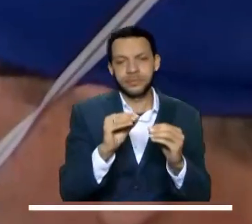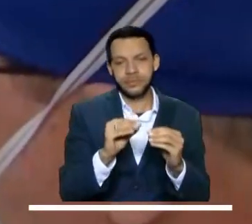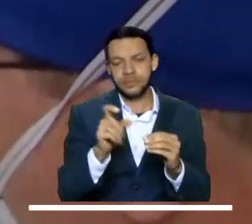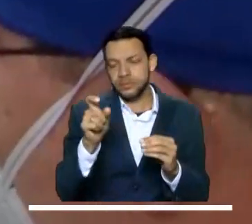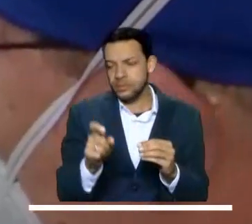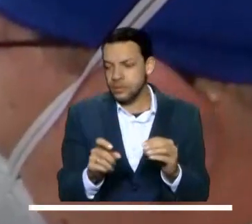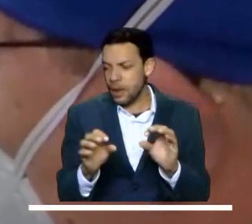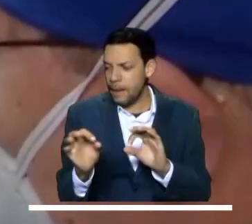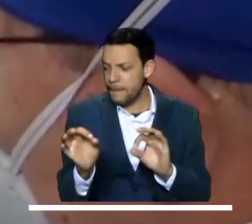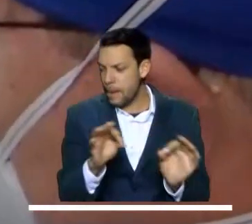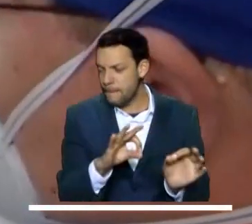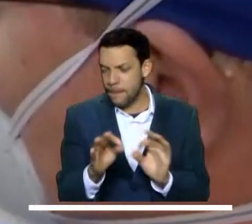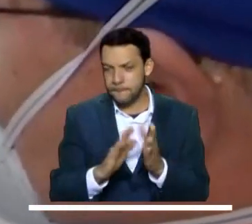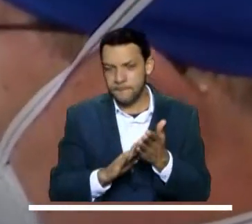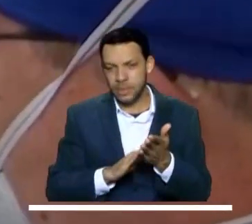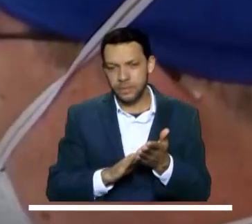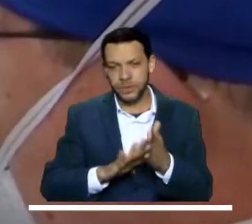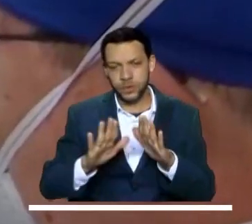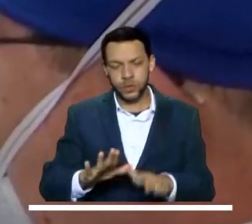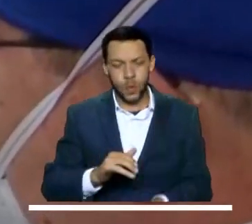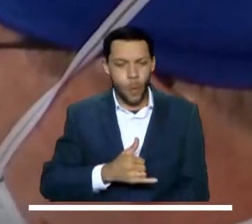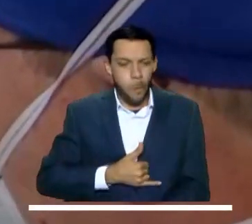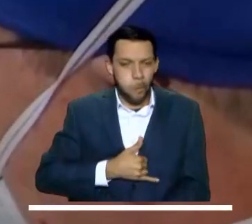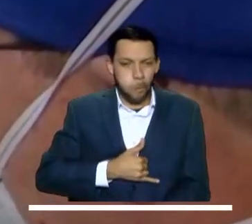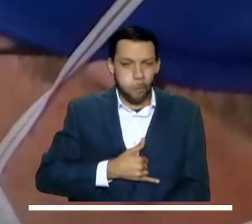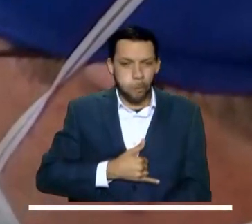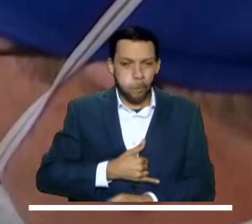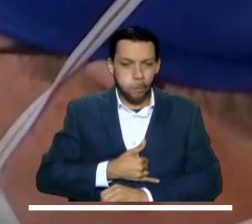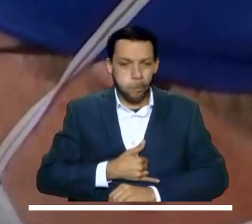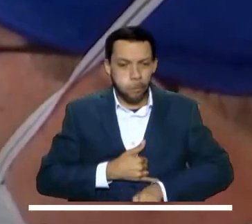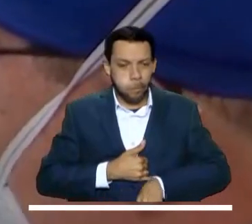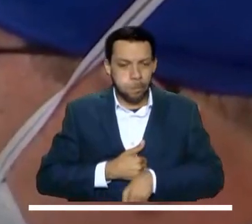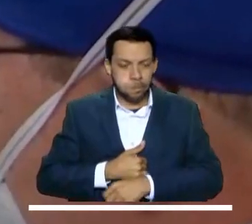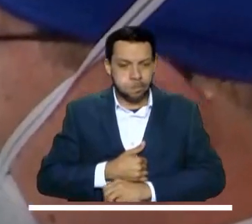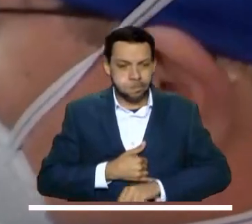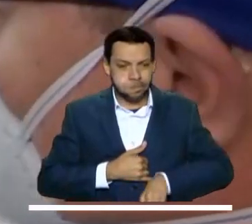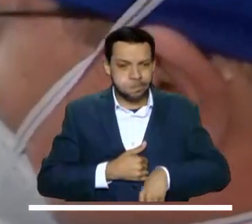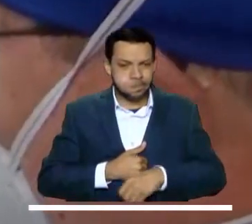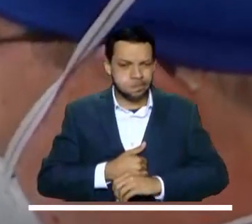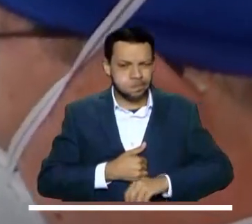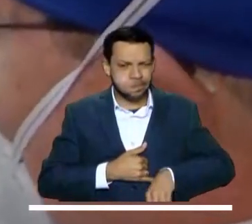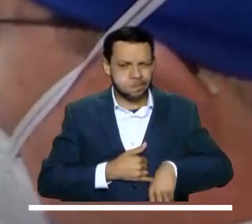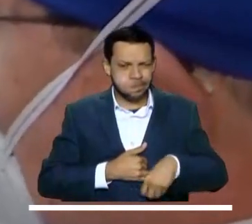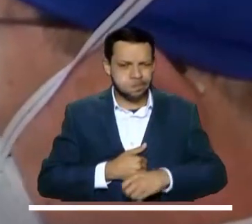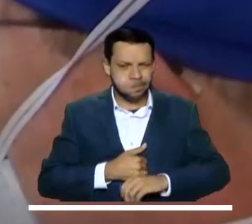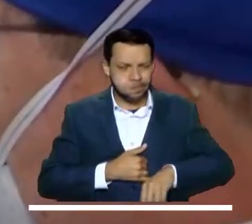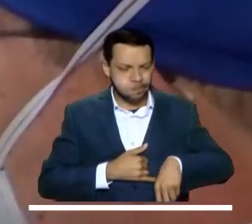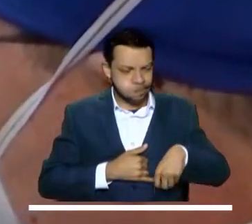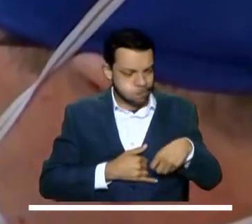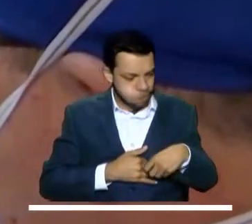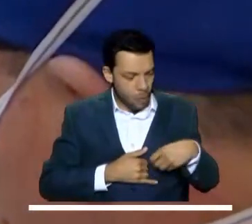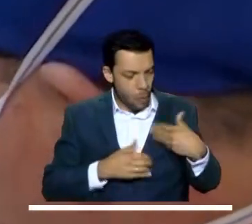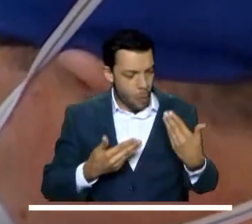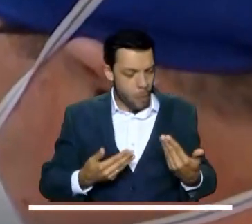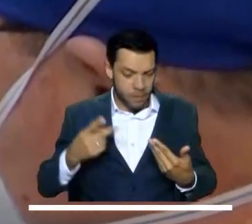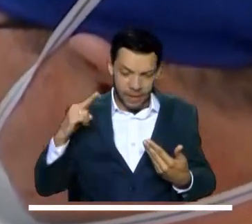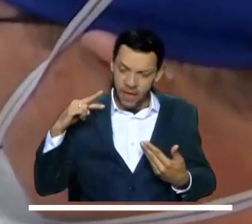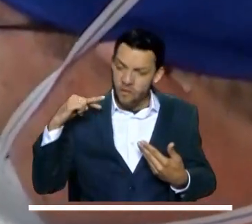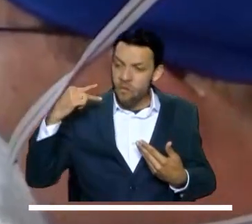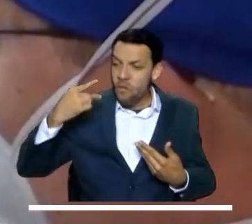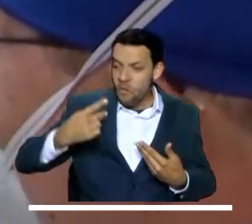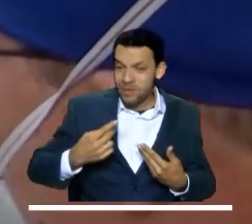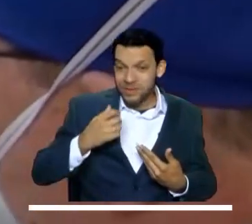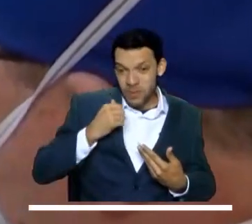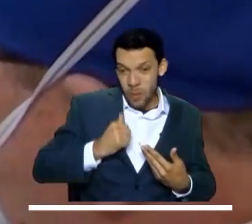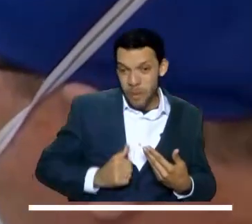benignas de la pared del colon o intestino grueso, normales, es el envejecimiento normal del colon, asociado al proceso evolutivo de nuestro